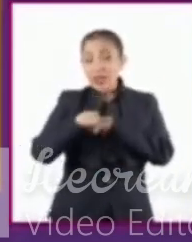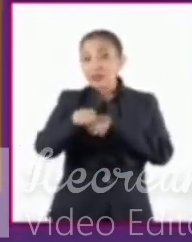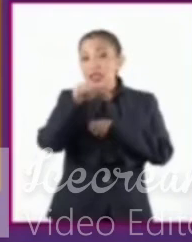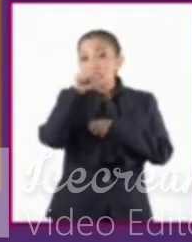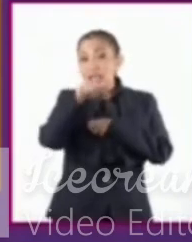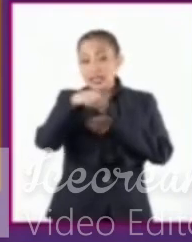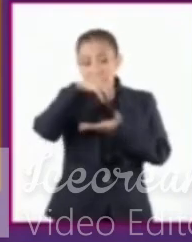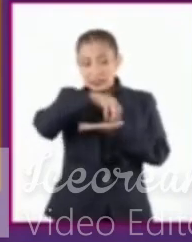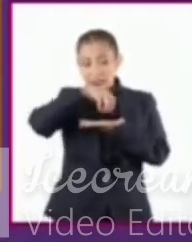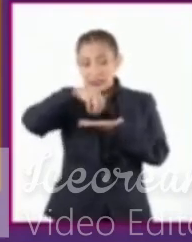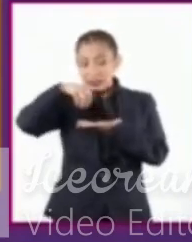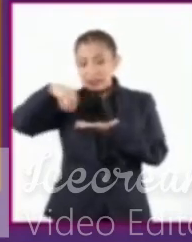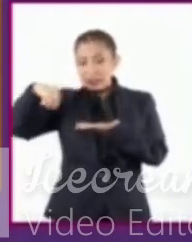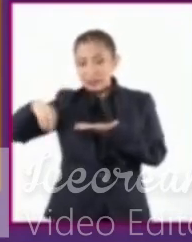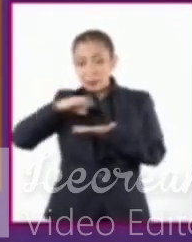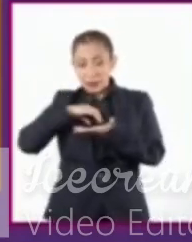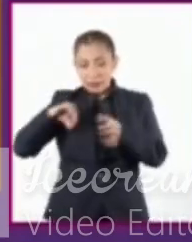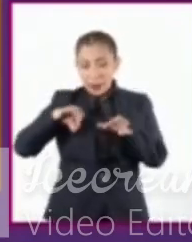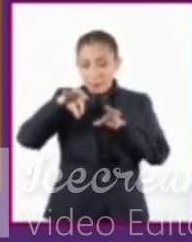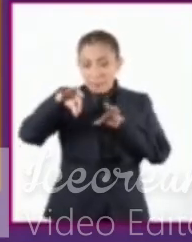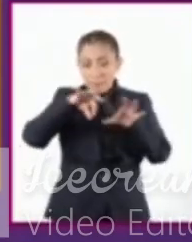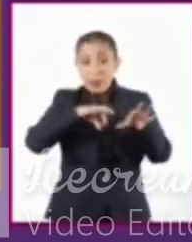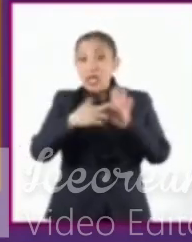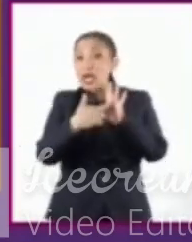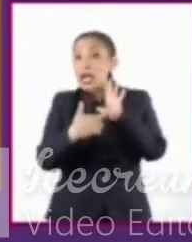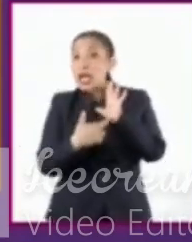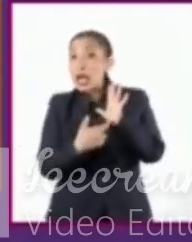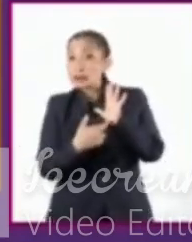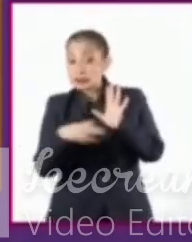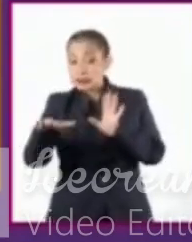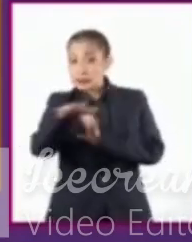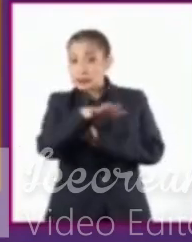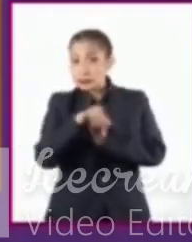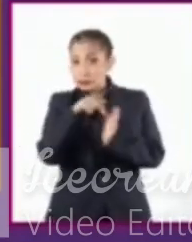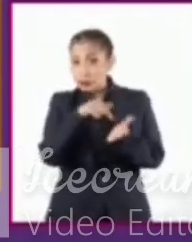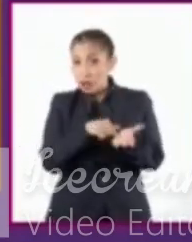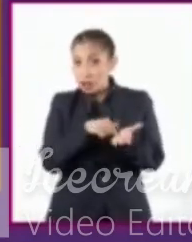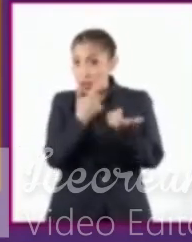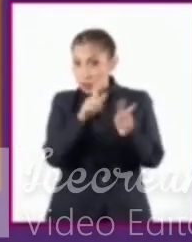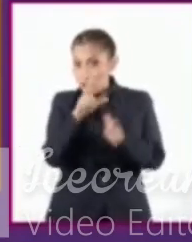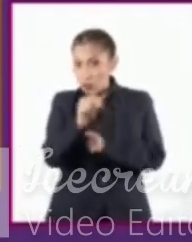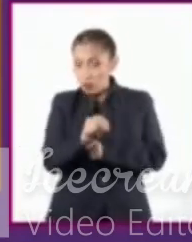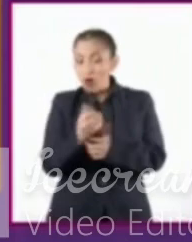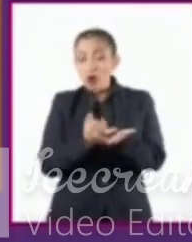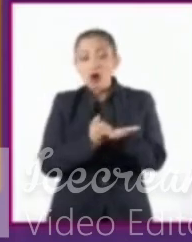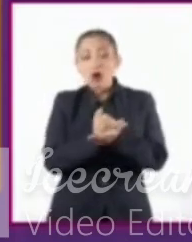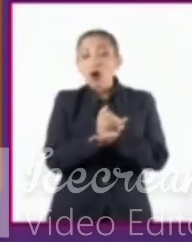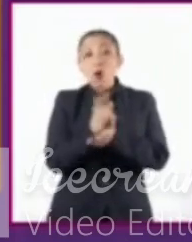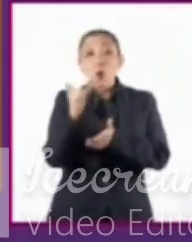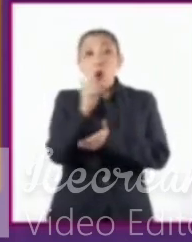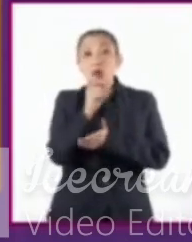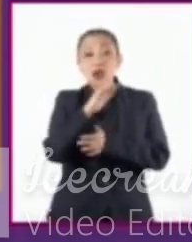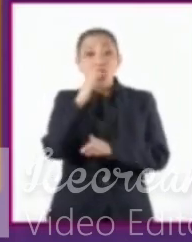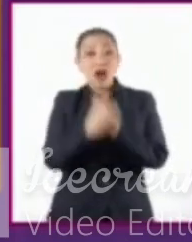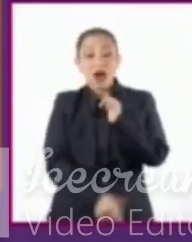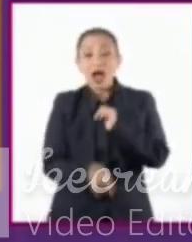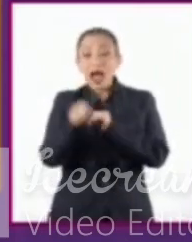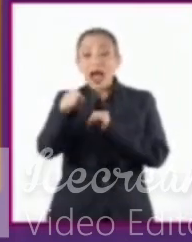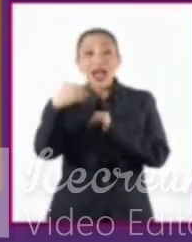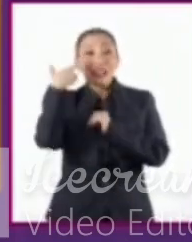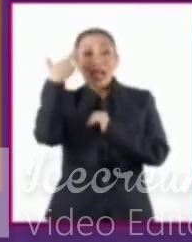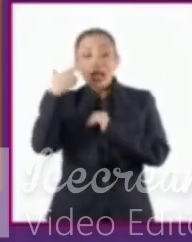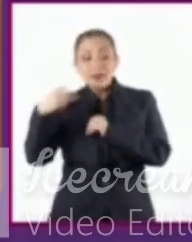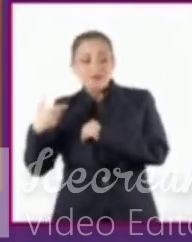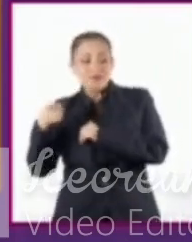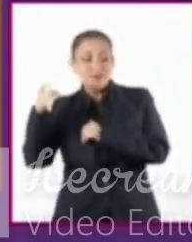16 piezas que pueden desplazar con ciertas reglas sobre el tablero. El juego se define cuando un jugador consigue que el rey del